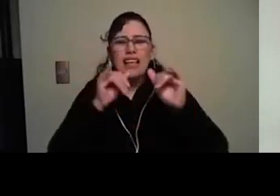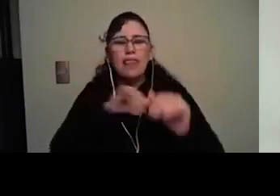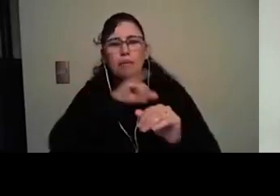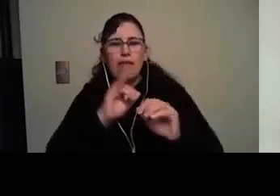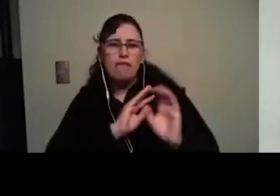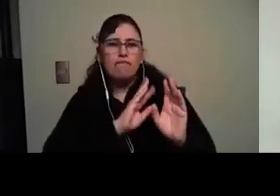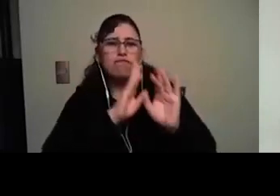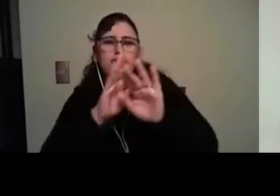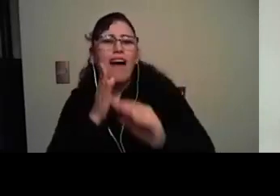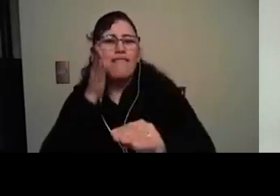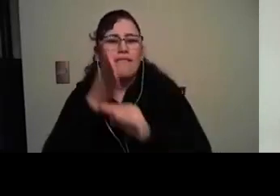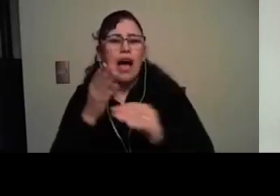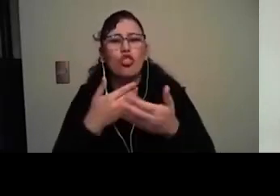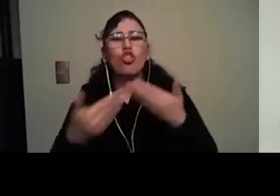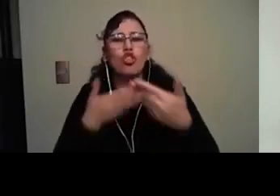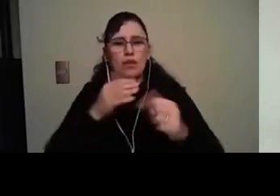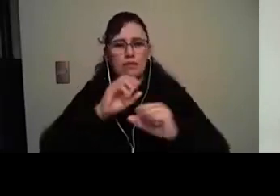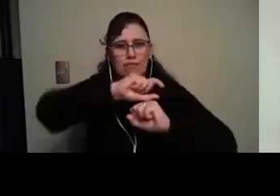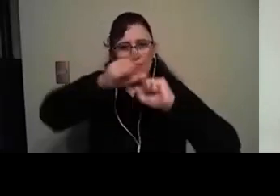subcorticales. Uh-huh.